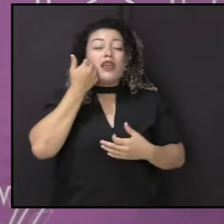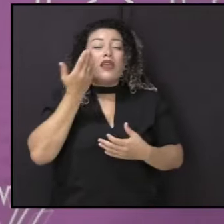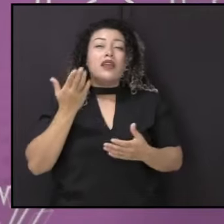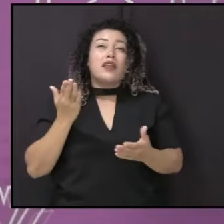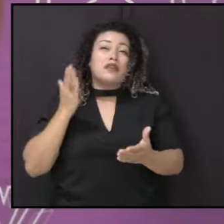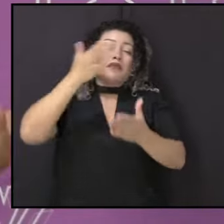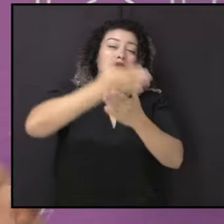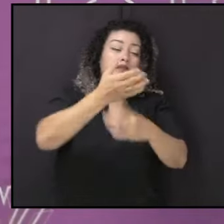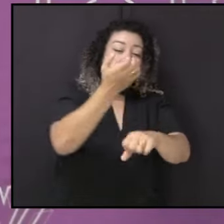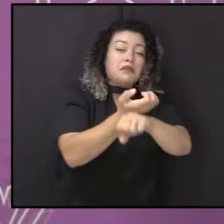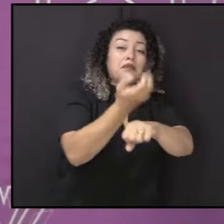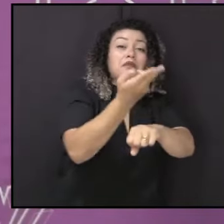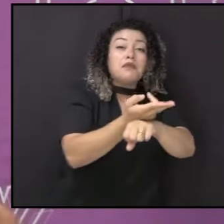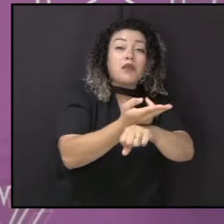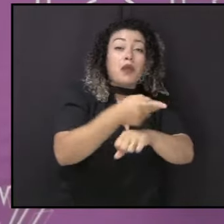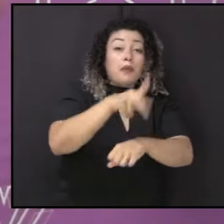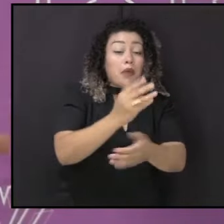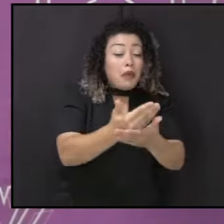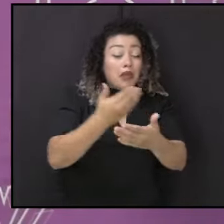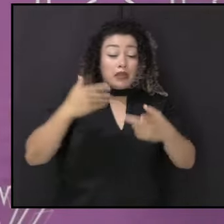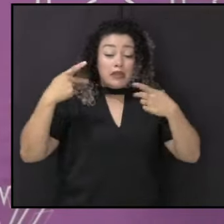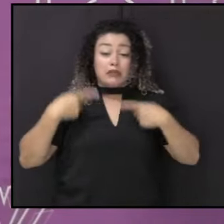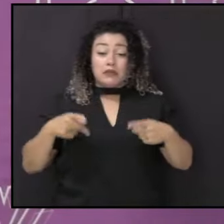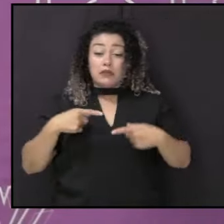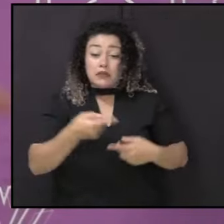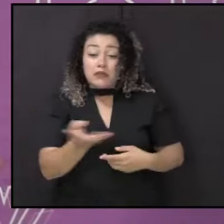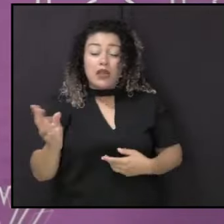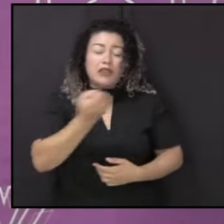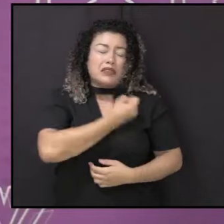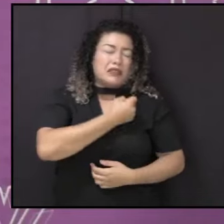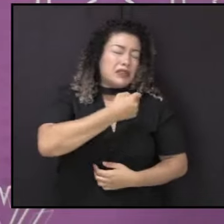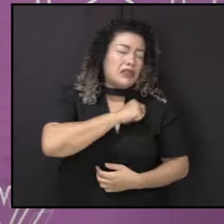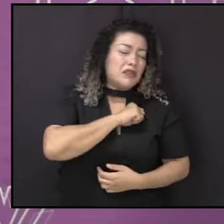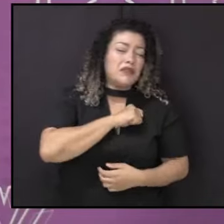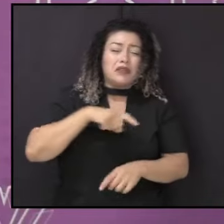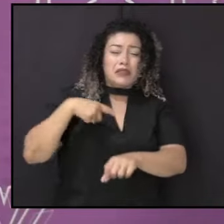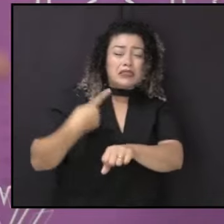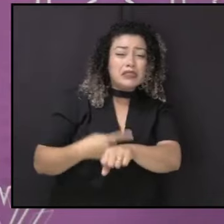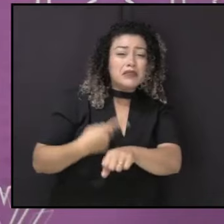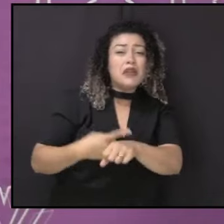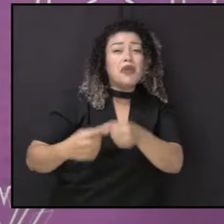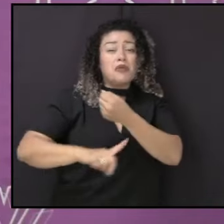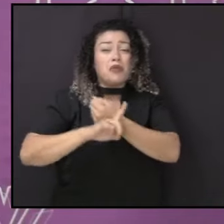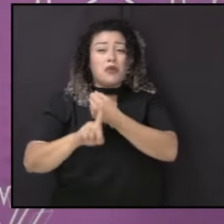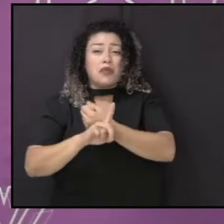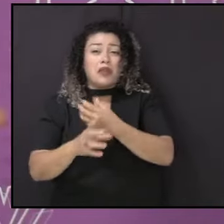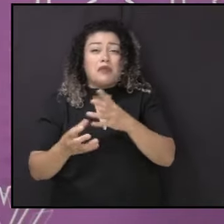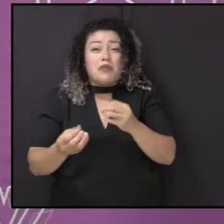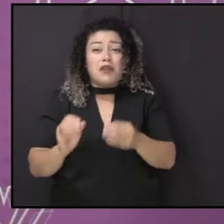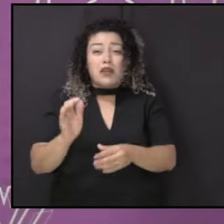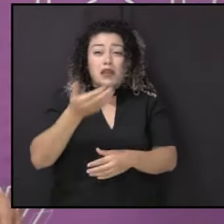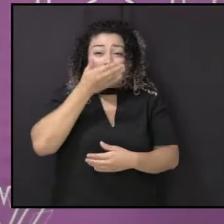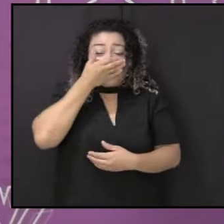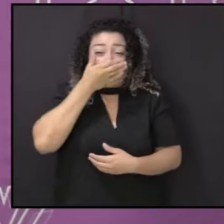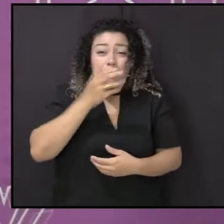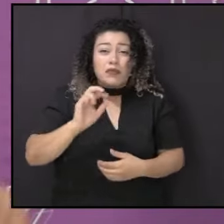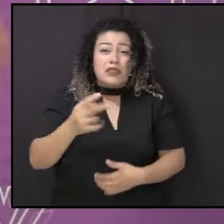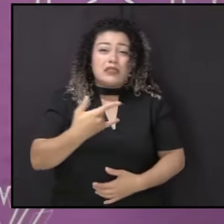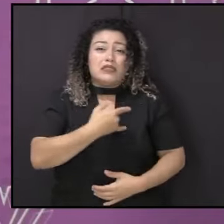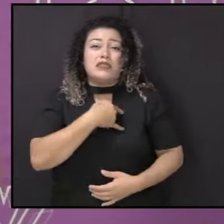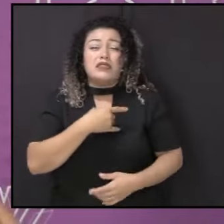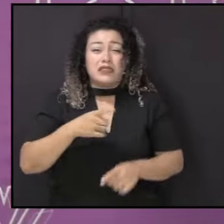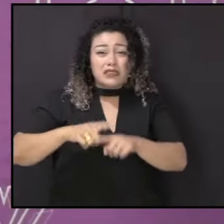todos estos problemas que han estado pasando, no nada más de salud, de nutrición, de abusos, de violencia. Así